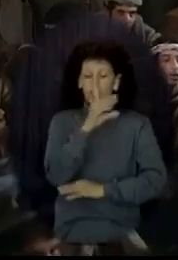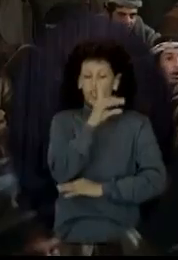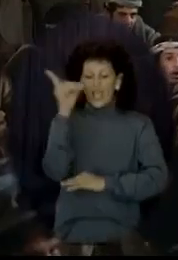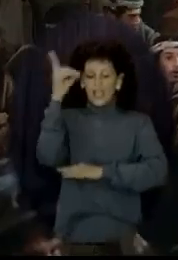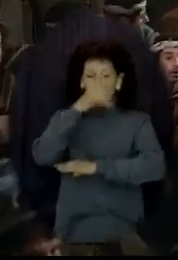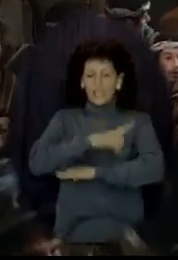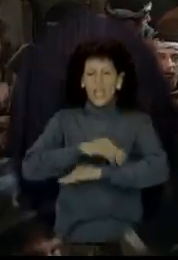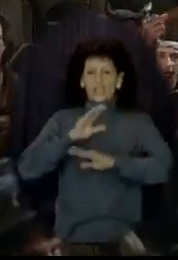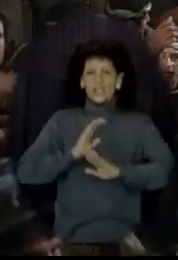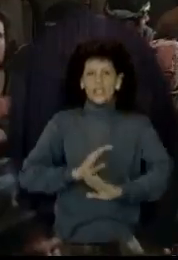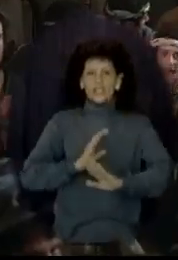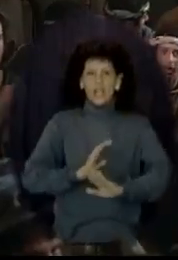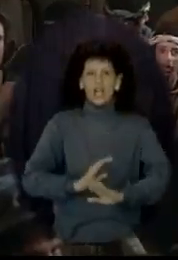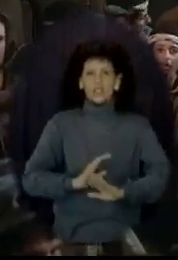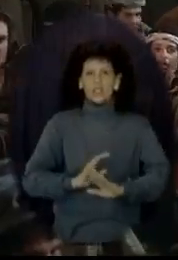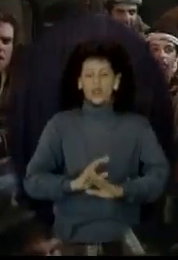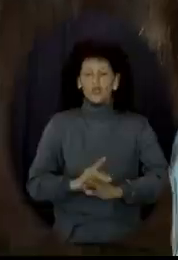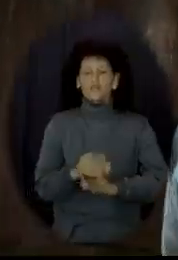reposo.